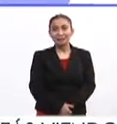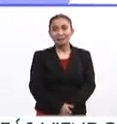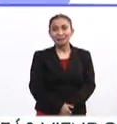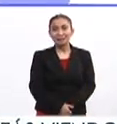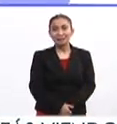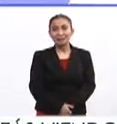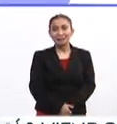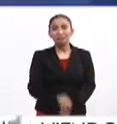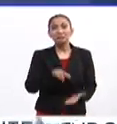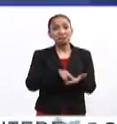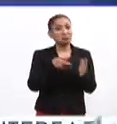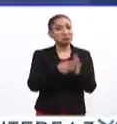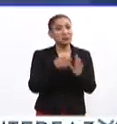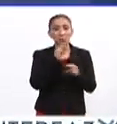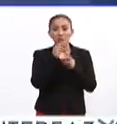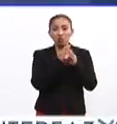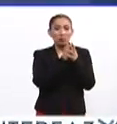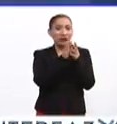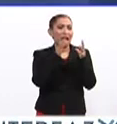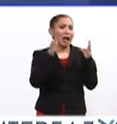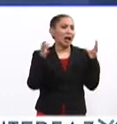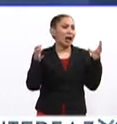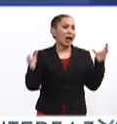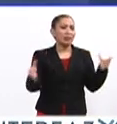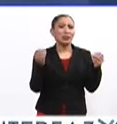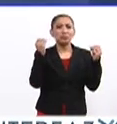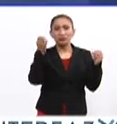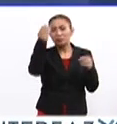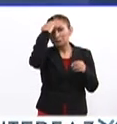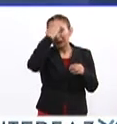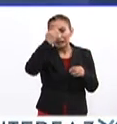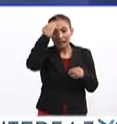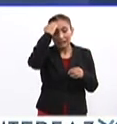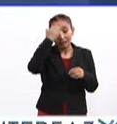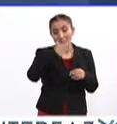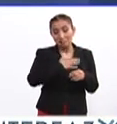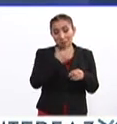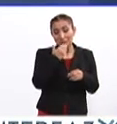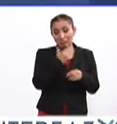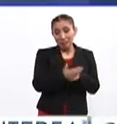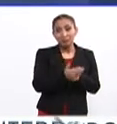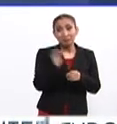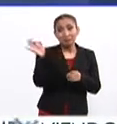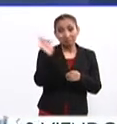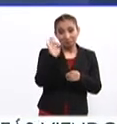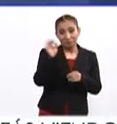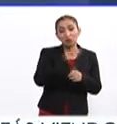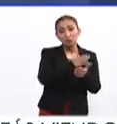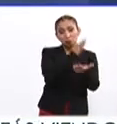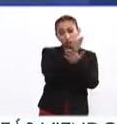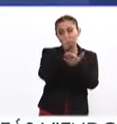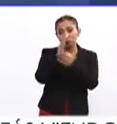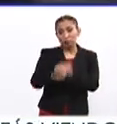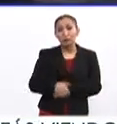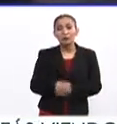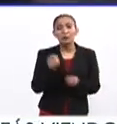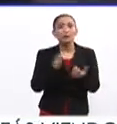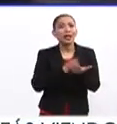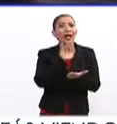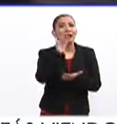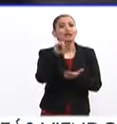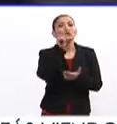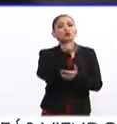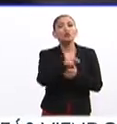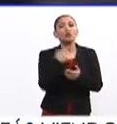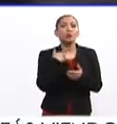Pues sí, la arquitectura es un mundo amplísimo, de muchas experiencias y bueno, sin duda alguna estarás en eso. Pues te agradecemos mucho